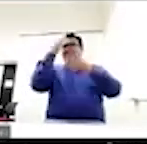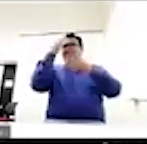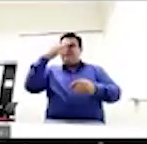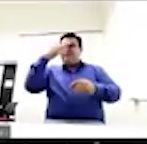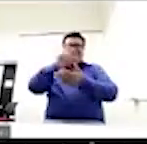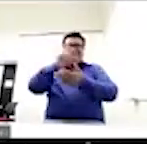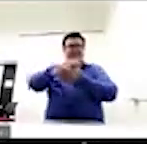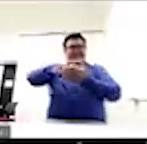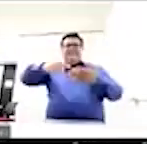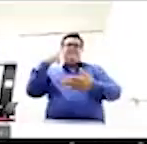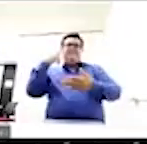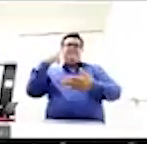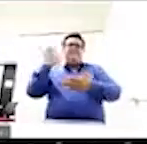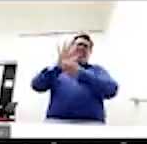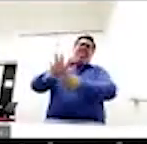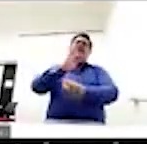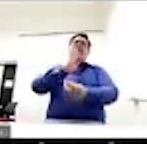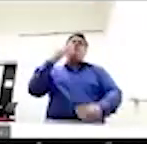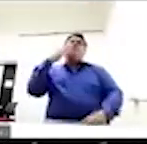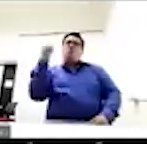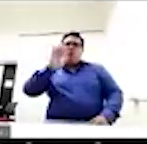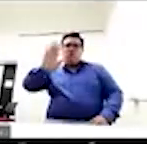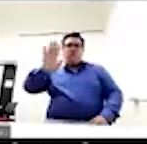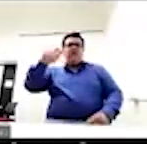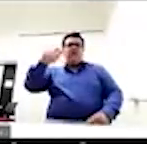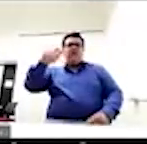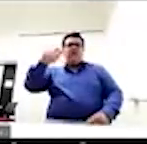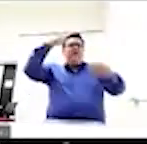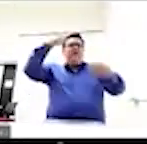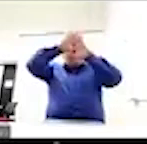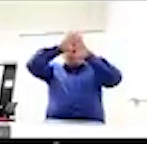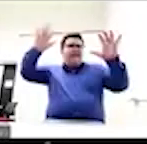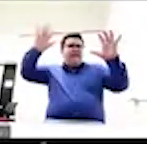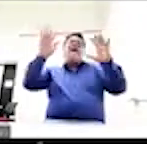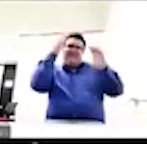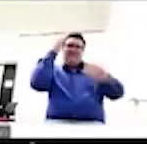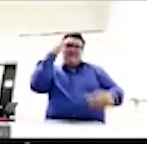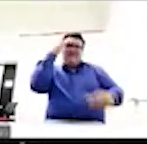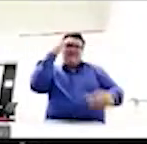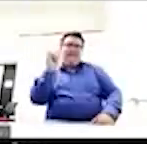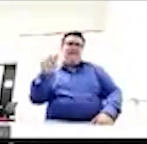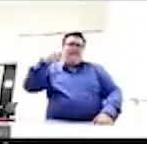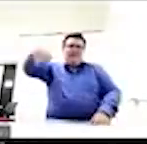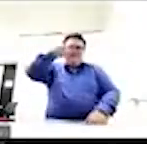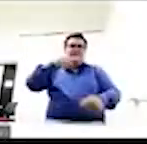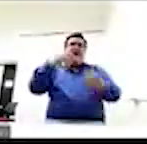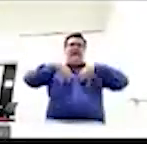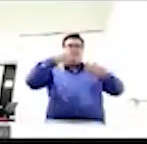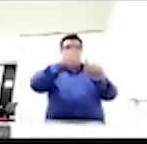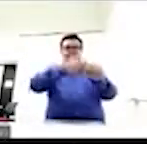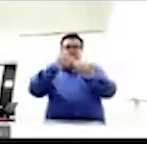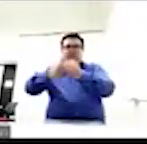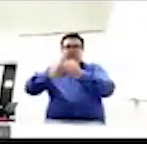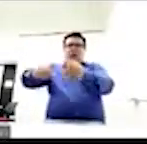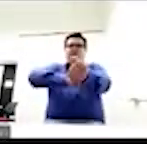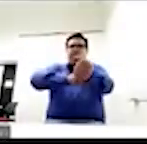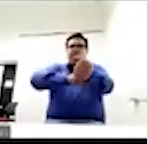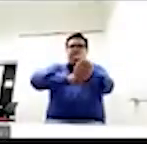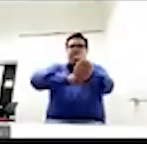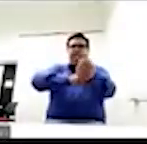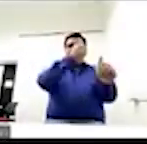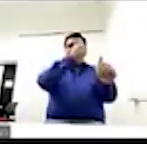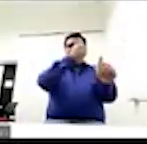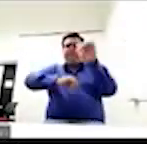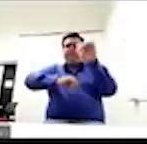mujer. Pienso que el imaginario ya sabe qué característica de cada uno de estos animales es